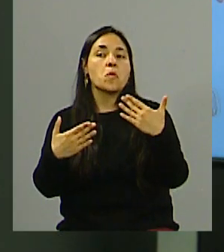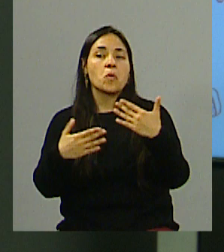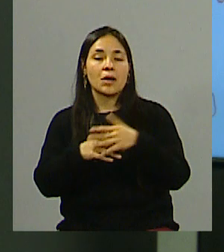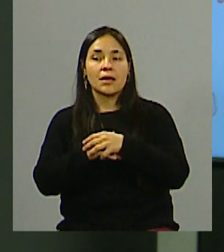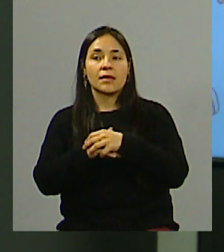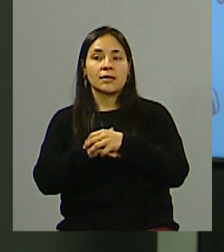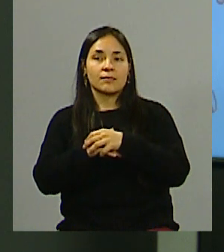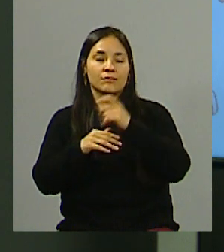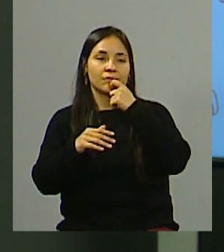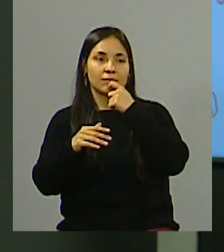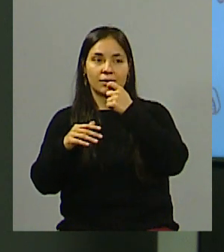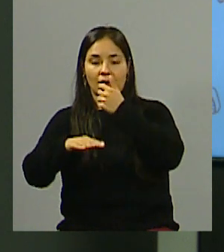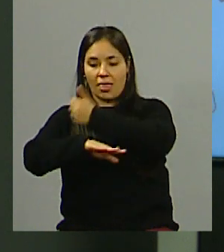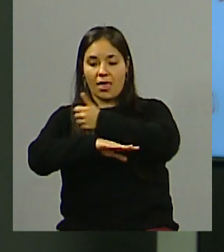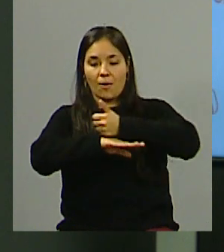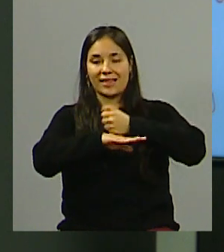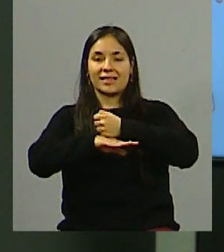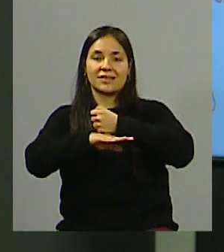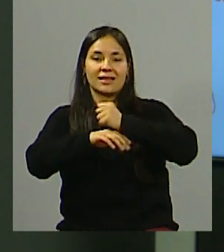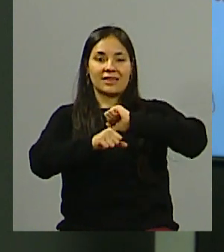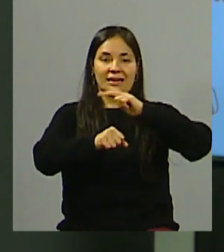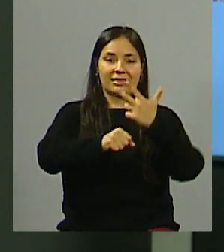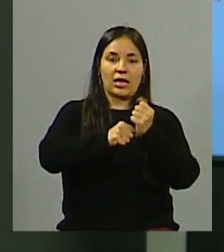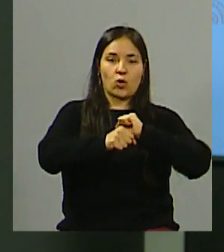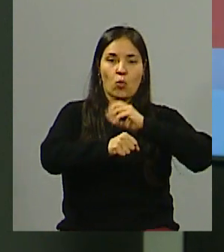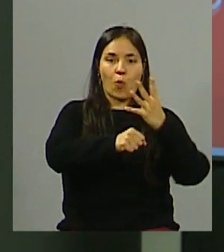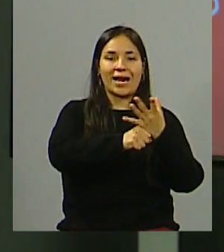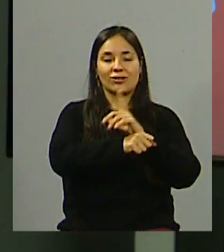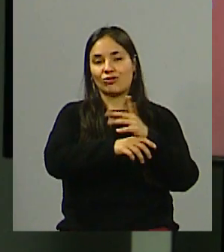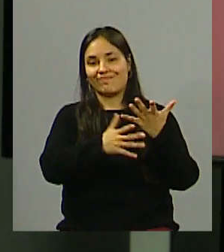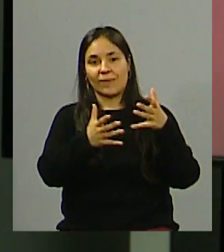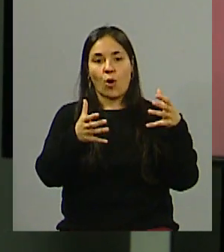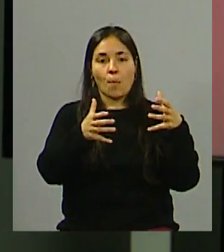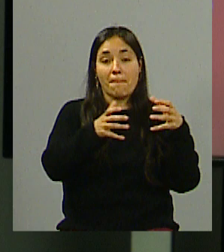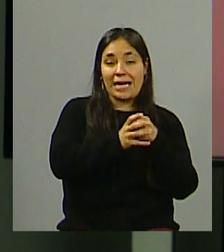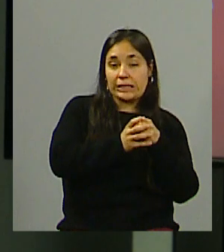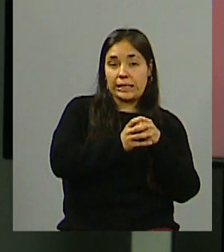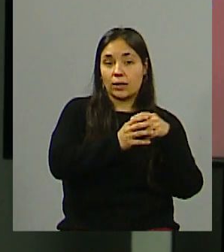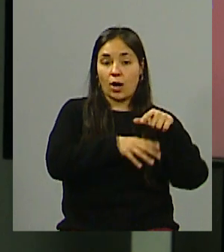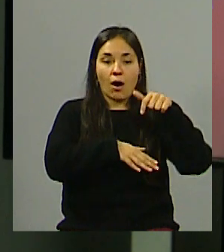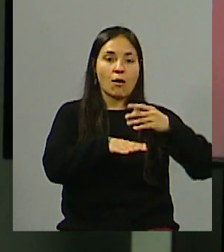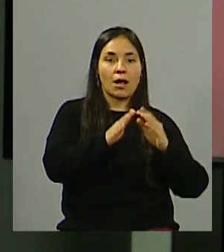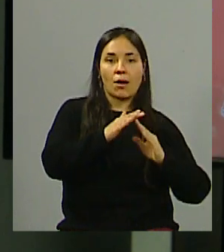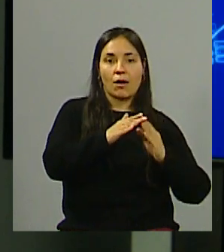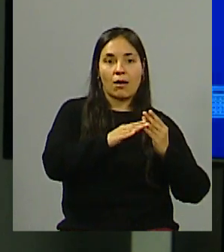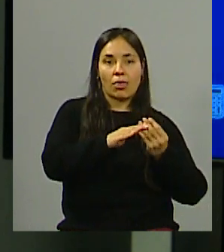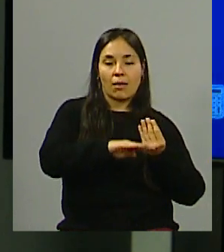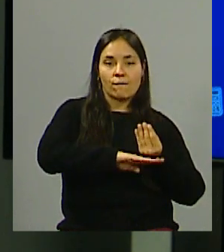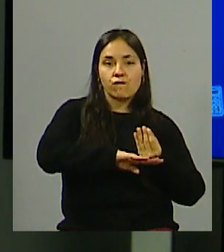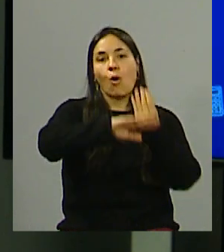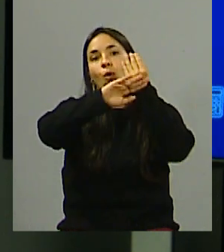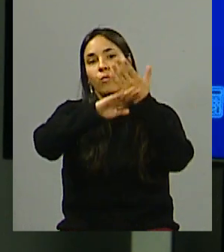las terceras fuerzas o aquellos que aparecen fuera del radar aparezcan fuertemente. Acá es tan fuerte